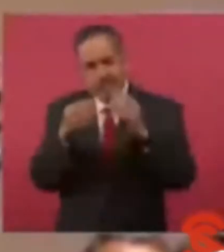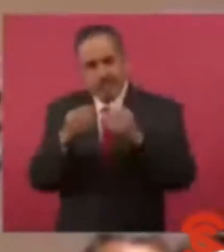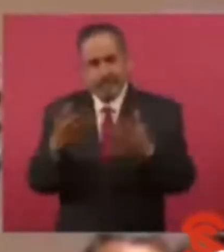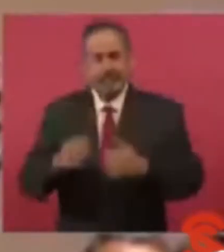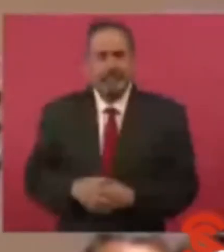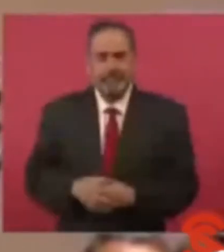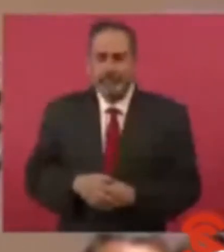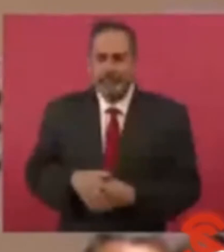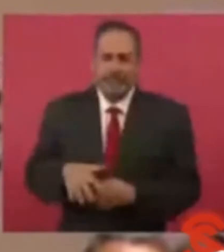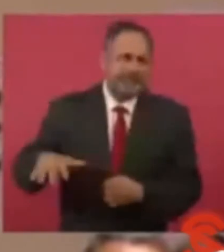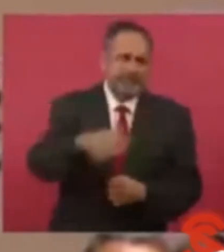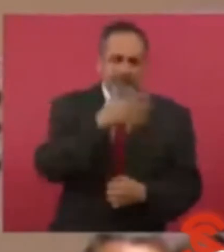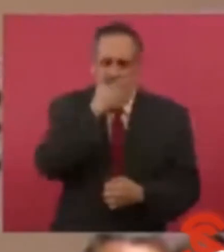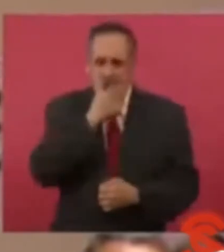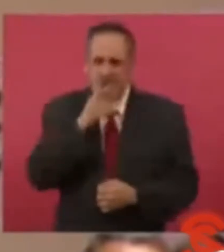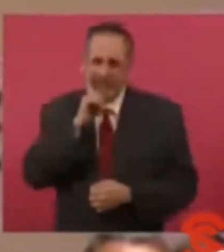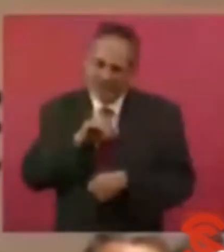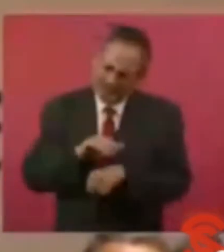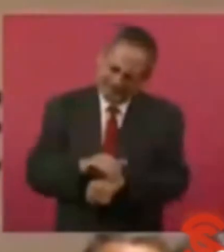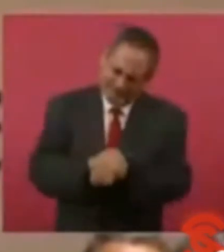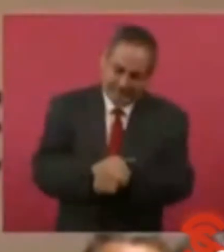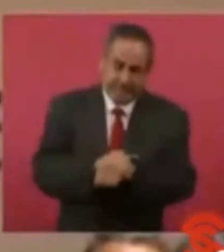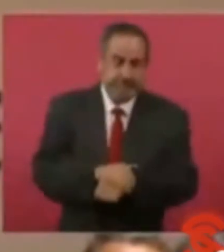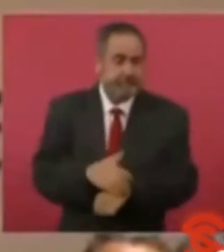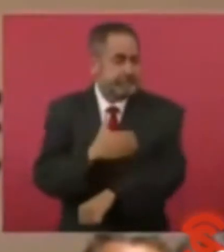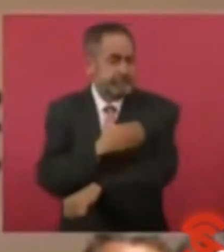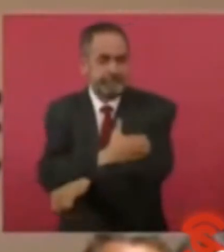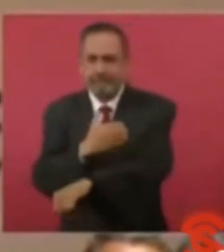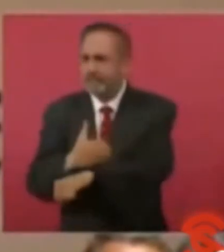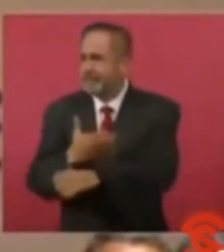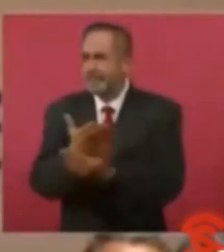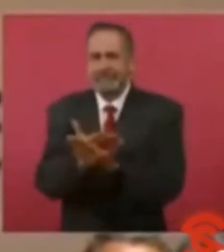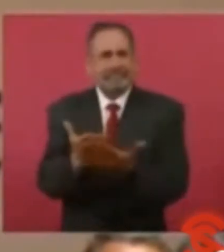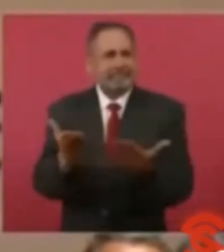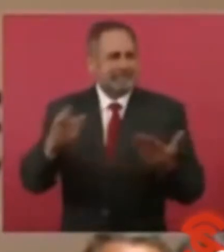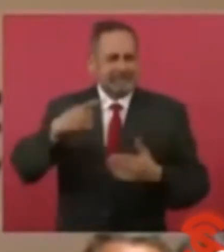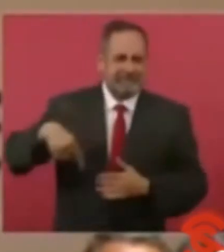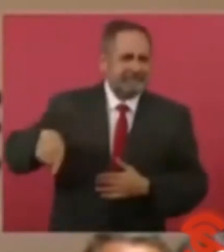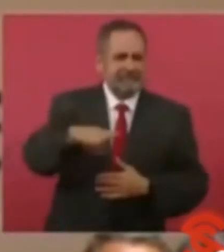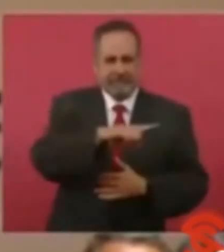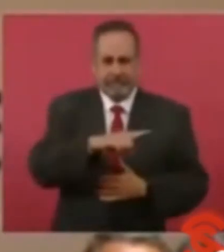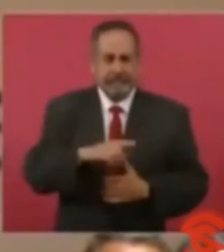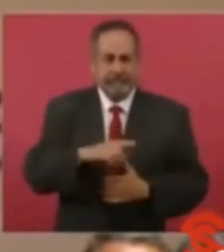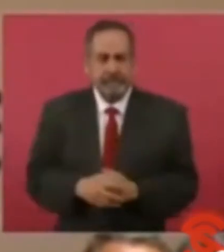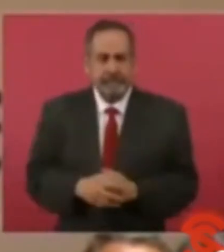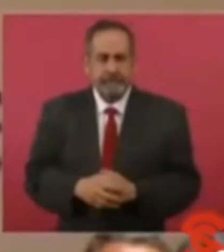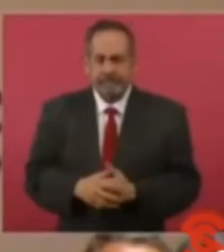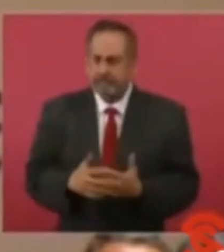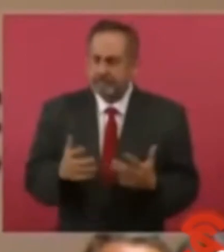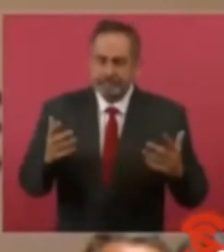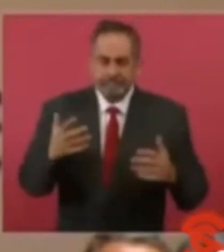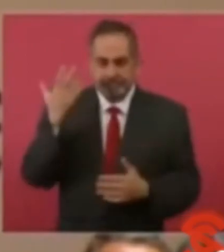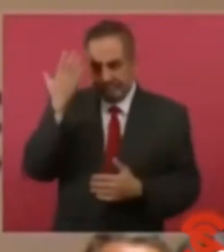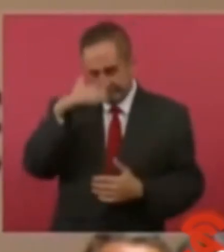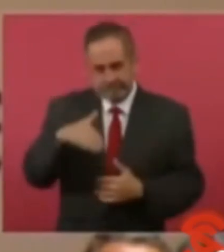Amigas y amigos, compañeras y compañeros, como es